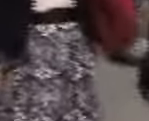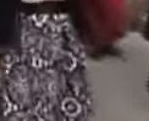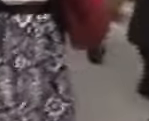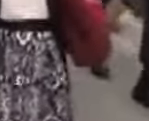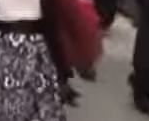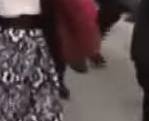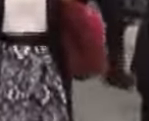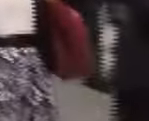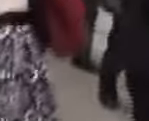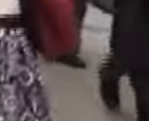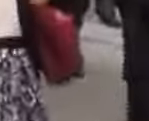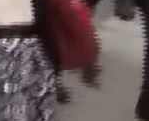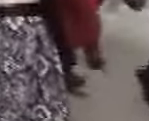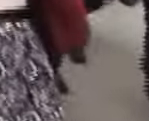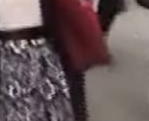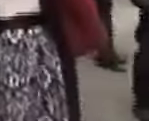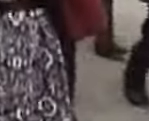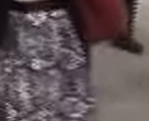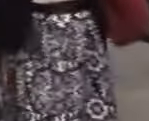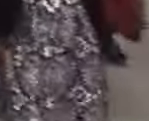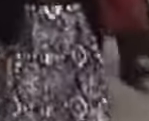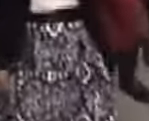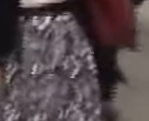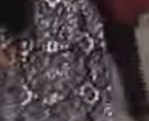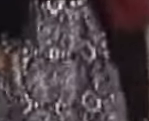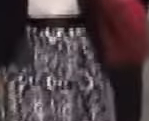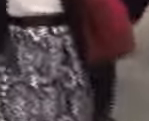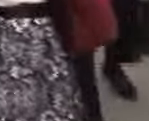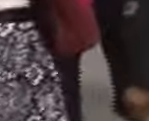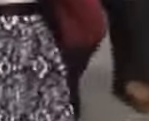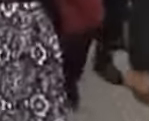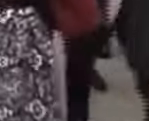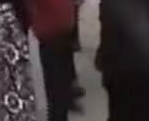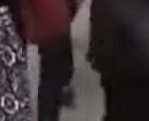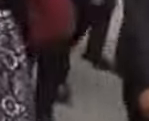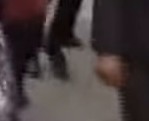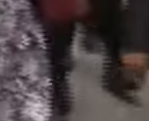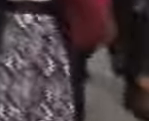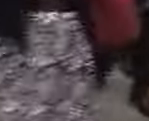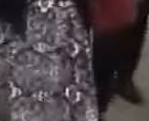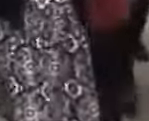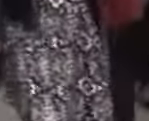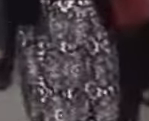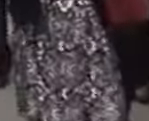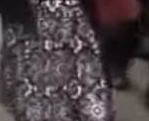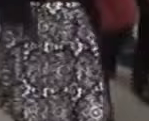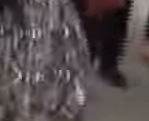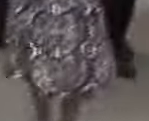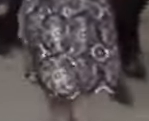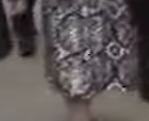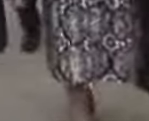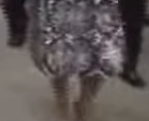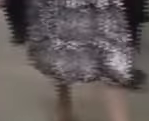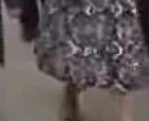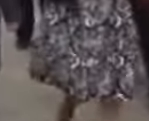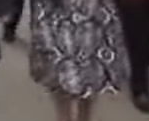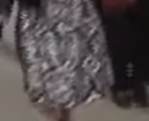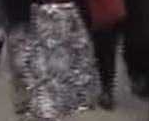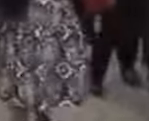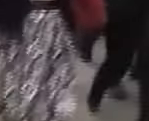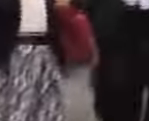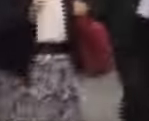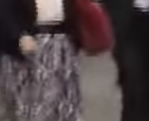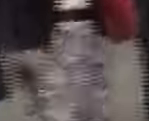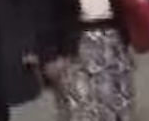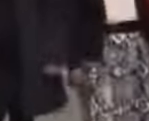alcanzarle algunas un poco consultas. Señora ministra, para TV Perú, ¿cuáles son los ánimos?